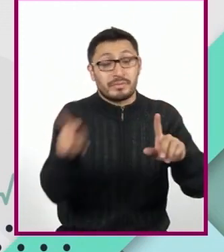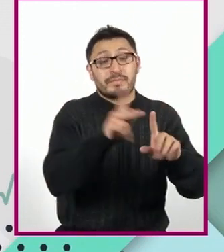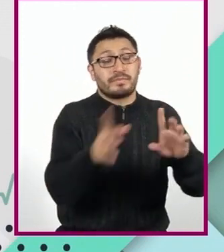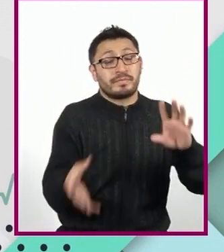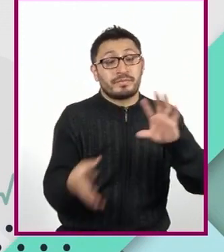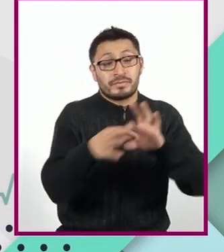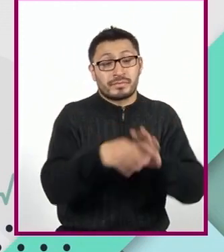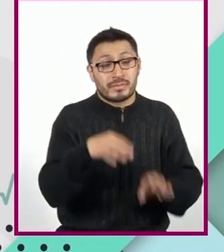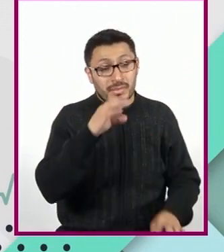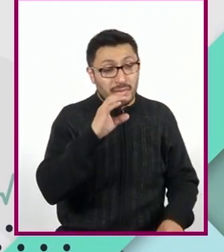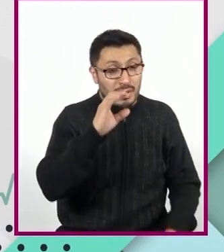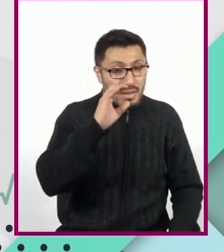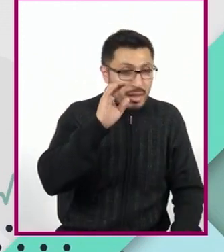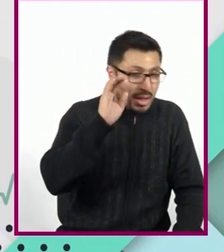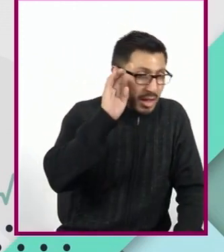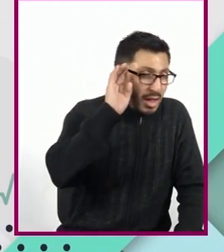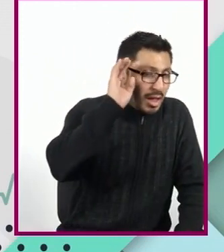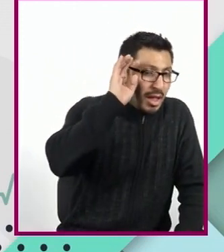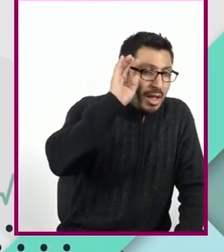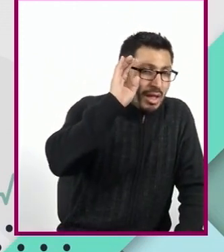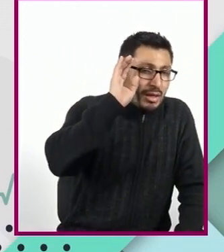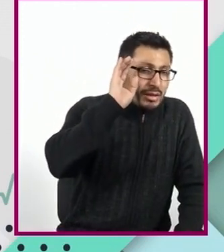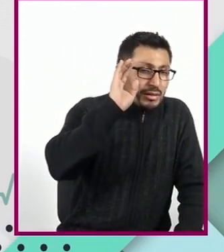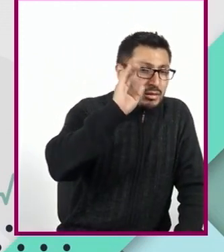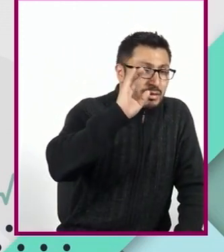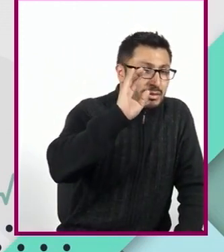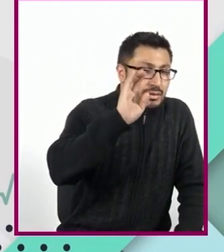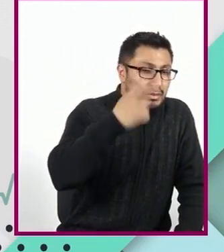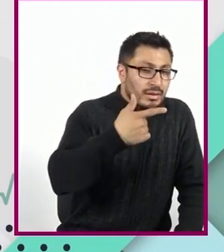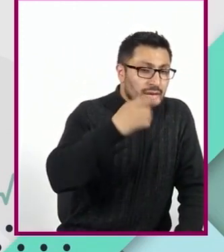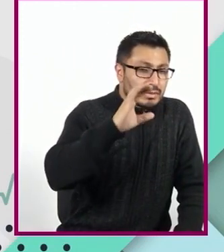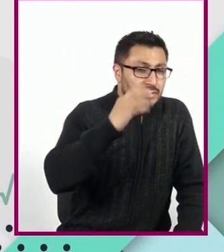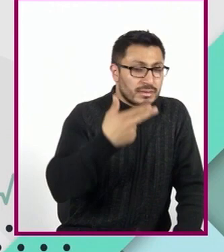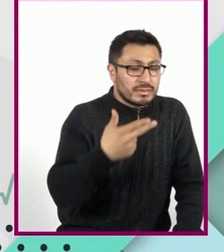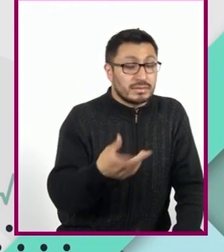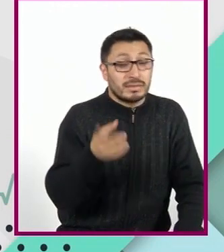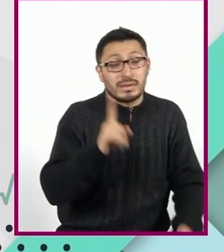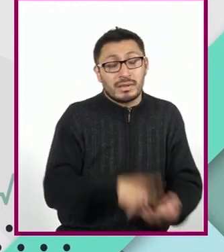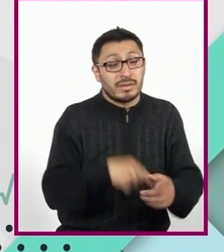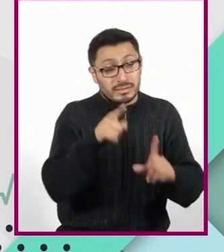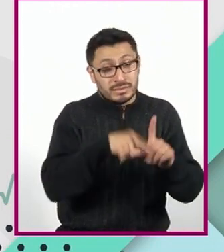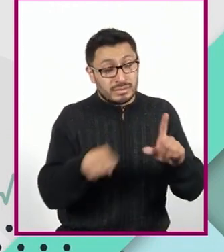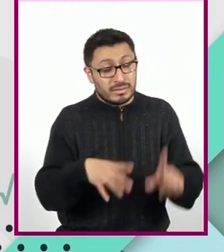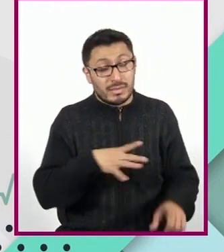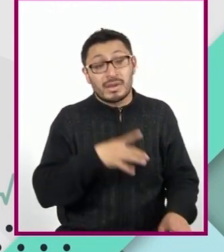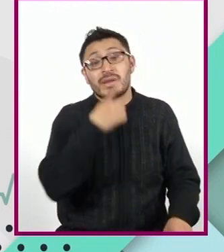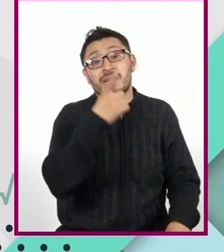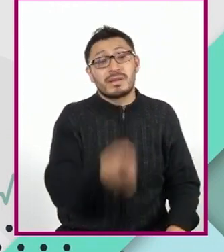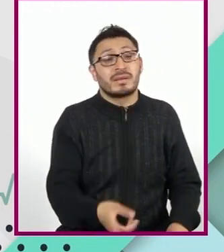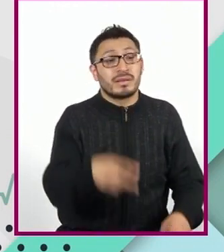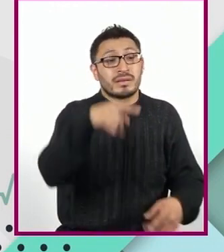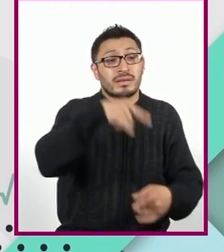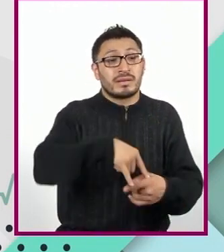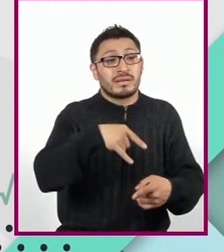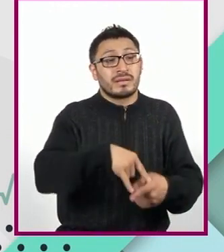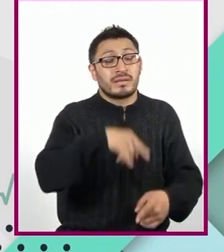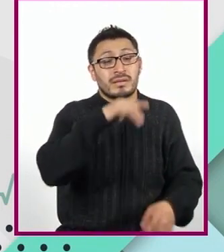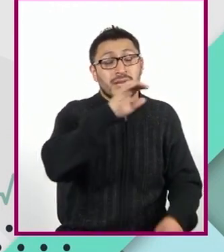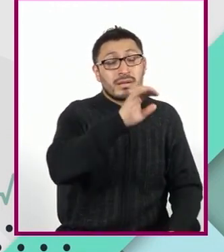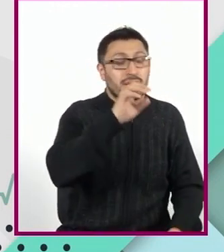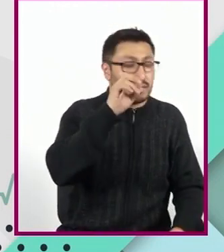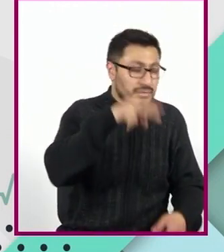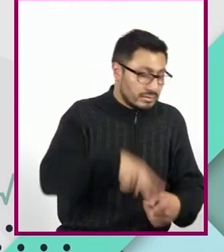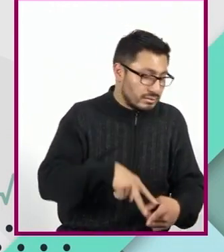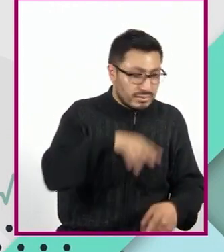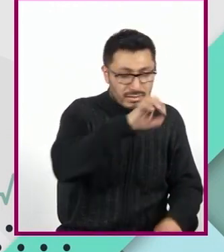ángulo GCH por propiedad de los ángulos internos del rectángulo. Podemos afirmar que el triángulo